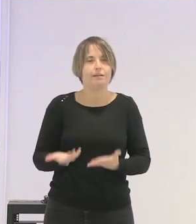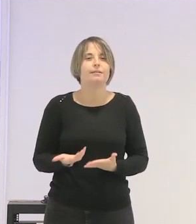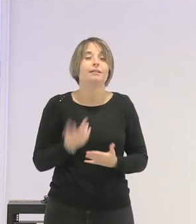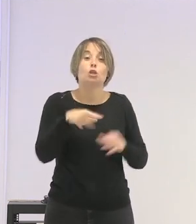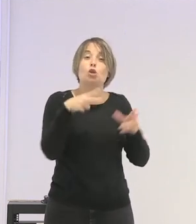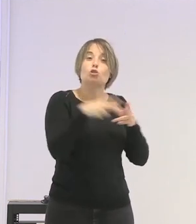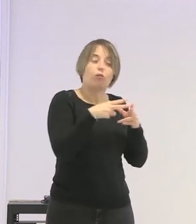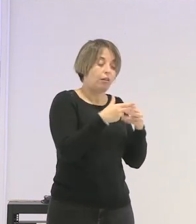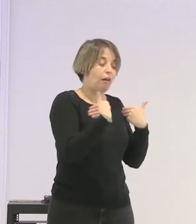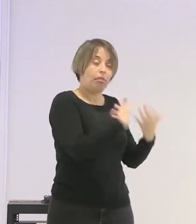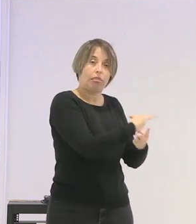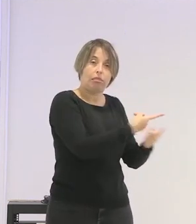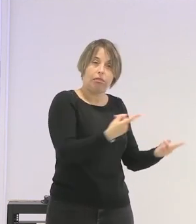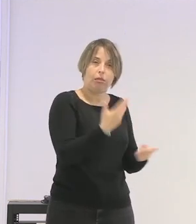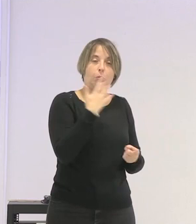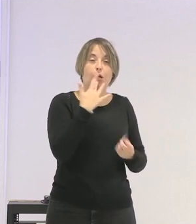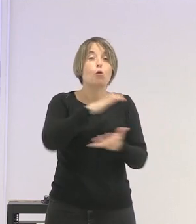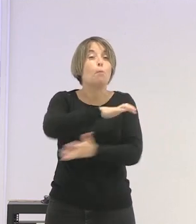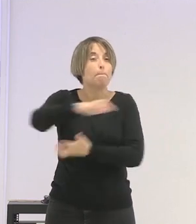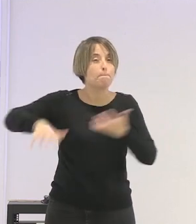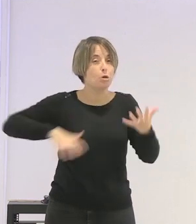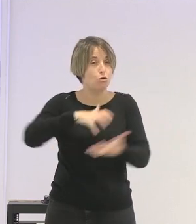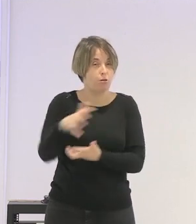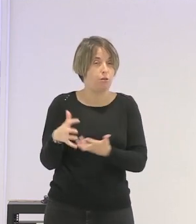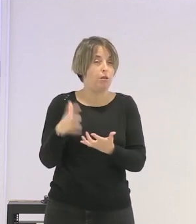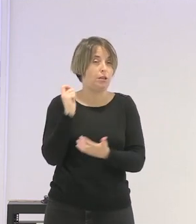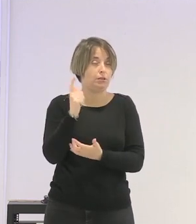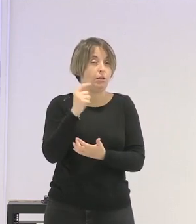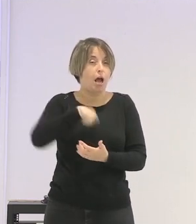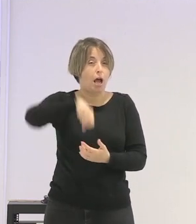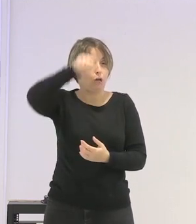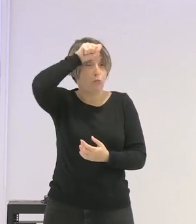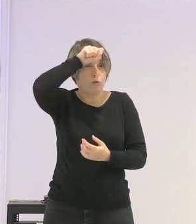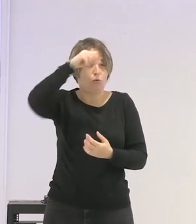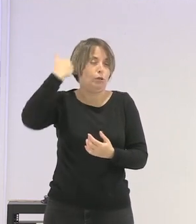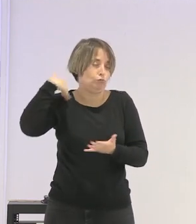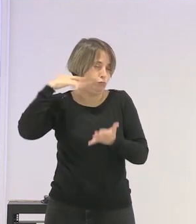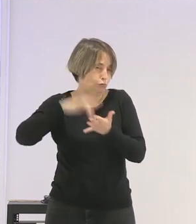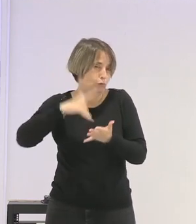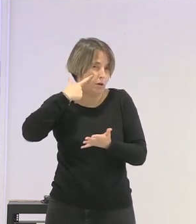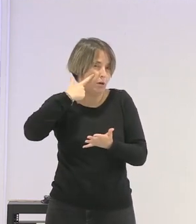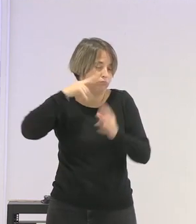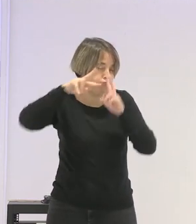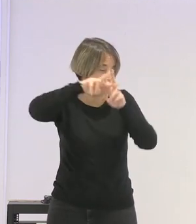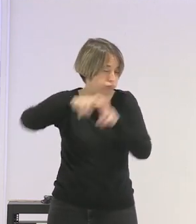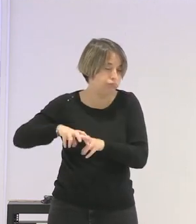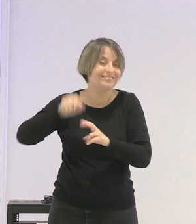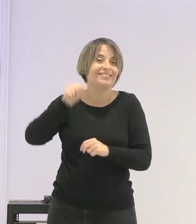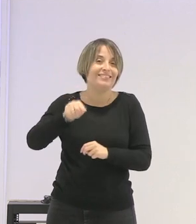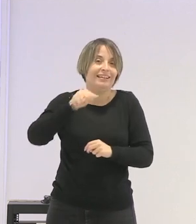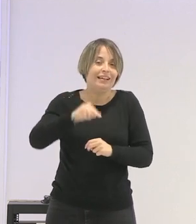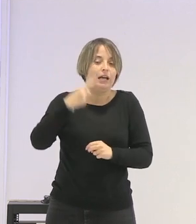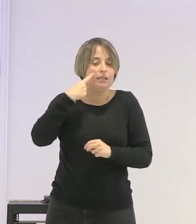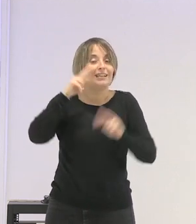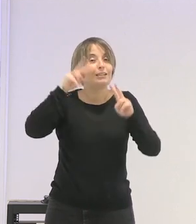luego se reafirma, por ejemplo, a través de la violencia. Esto lo ha trabajado la antropóloga Rita Laura Segato, por ejemplo, ¿no? Entonces, bueno, este es un elemento en el